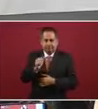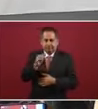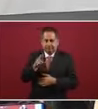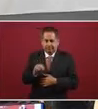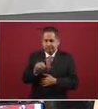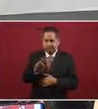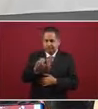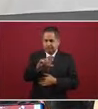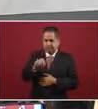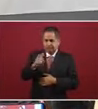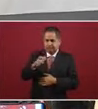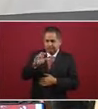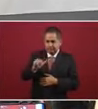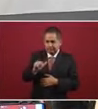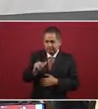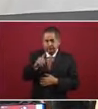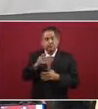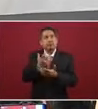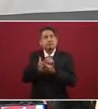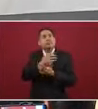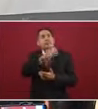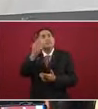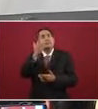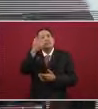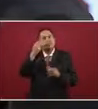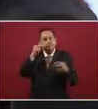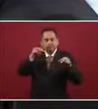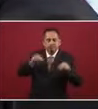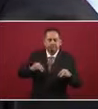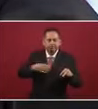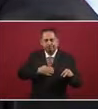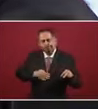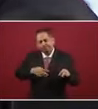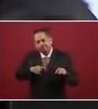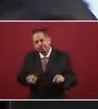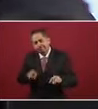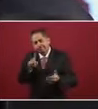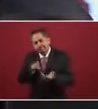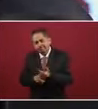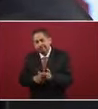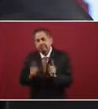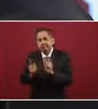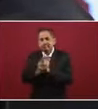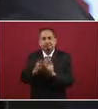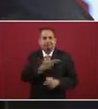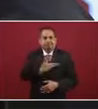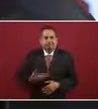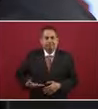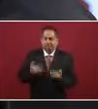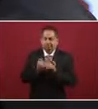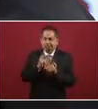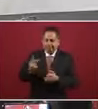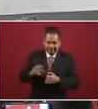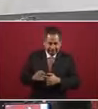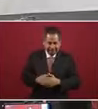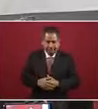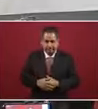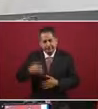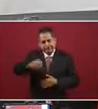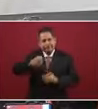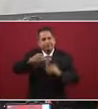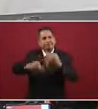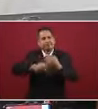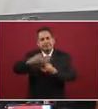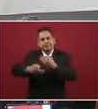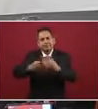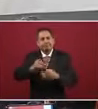Alberto Bello García, que está en el cielo y que seguro está orgulloso de que tenga un presidente como usted. Bueno, un saludo a